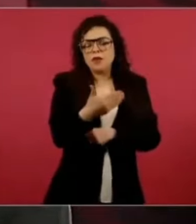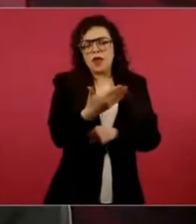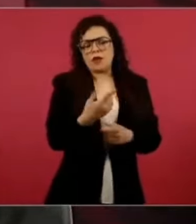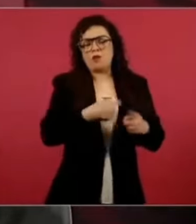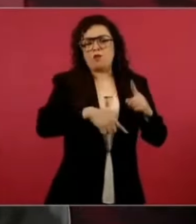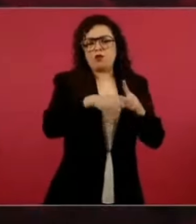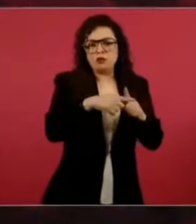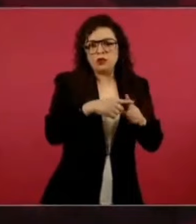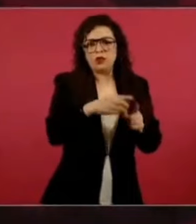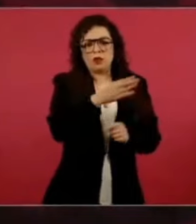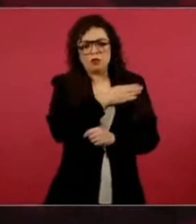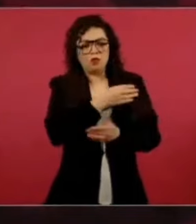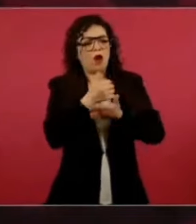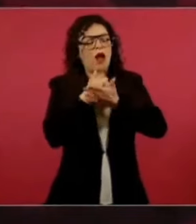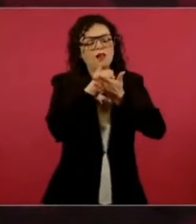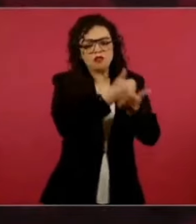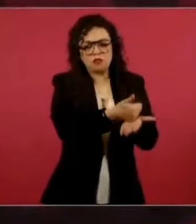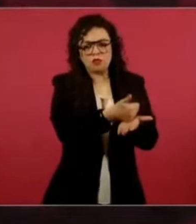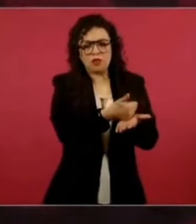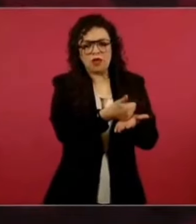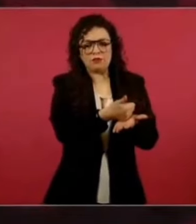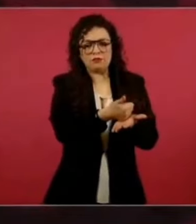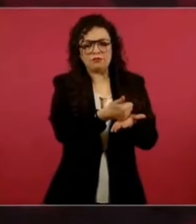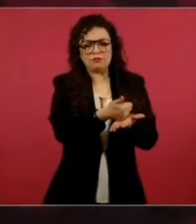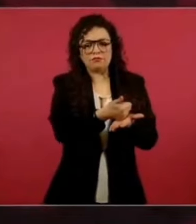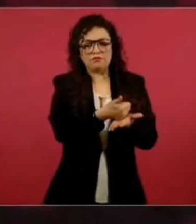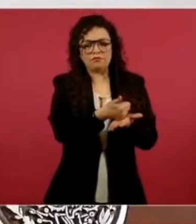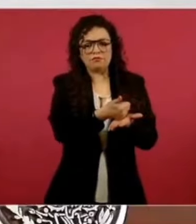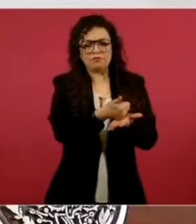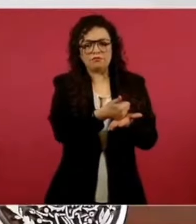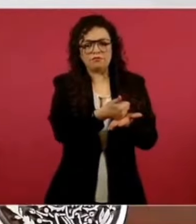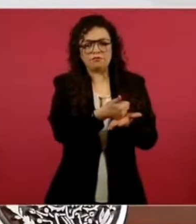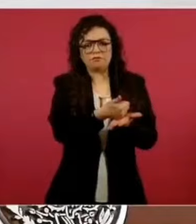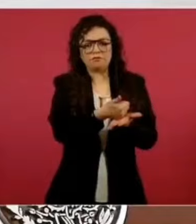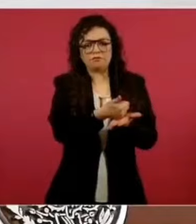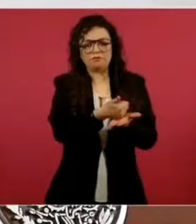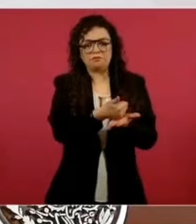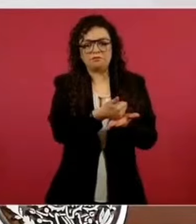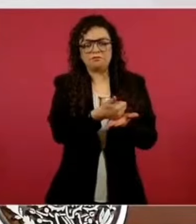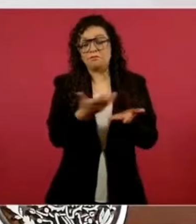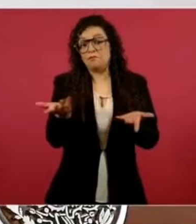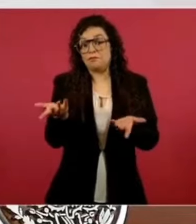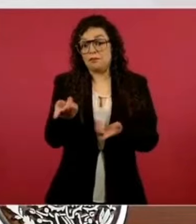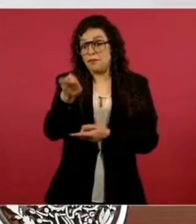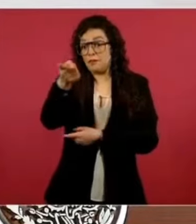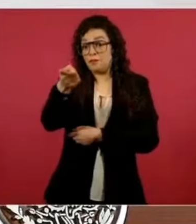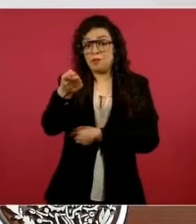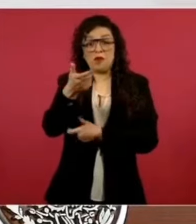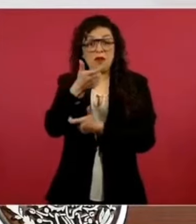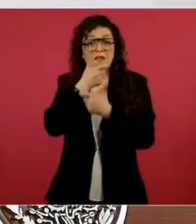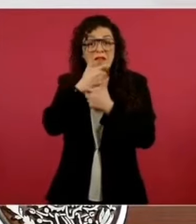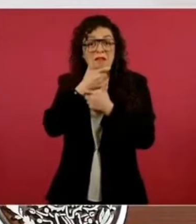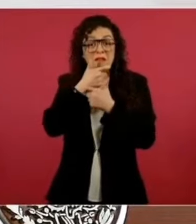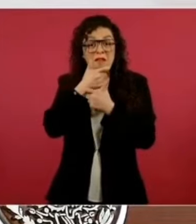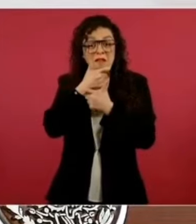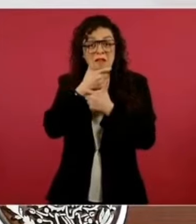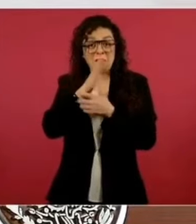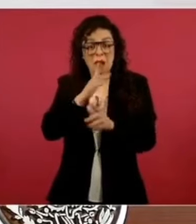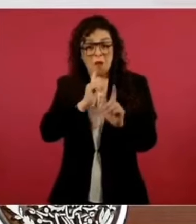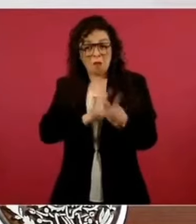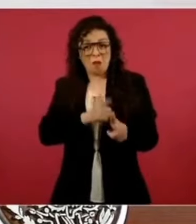aunque se rían este se quieran este se